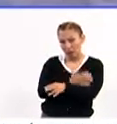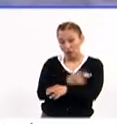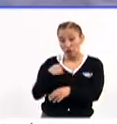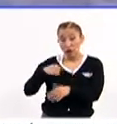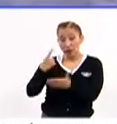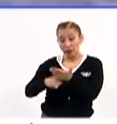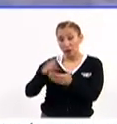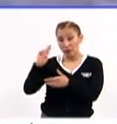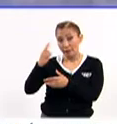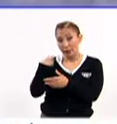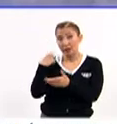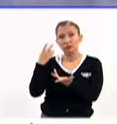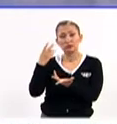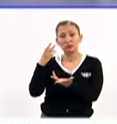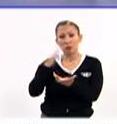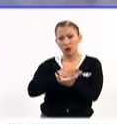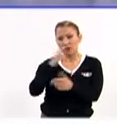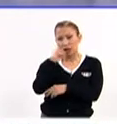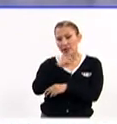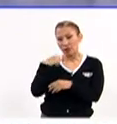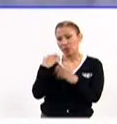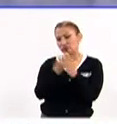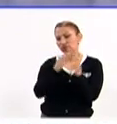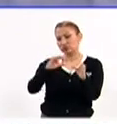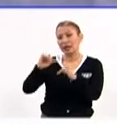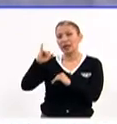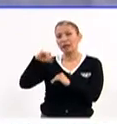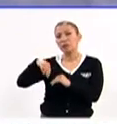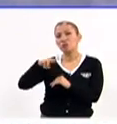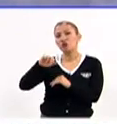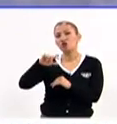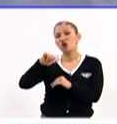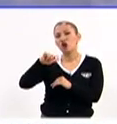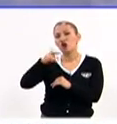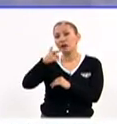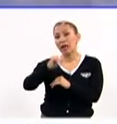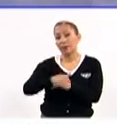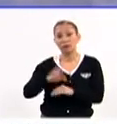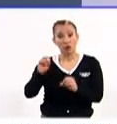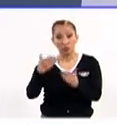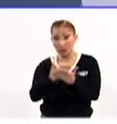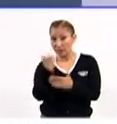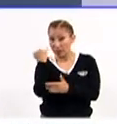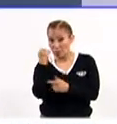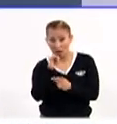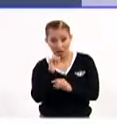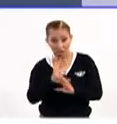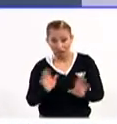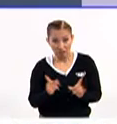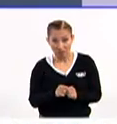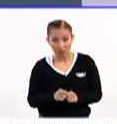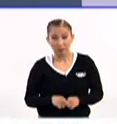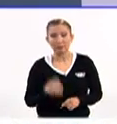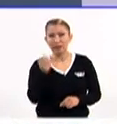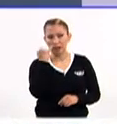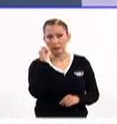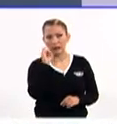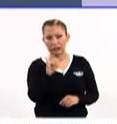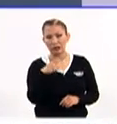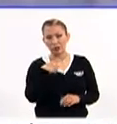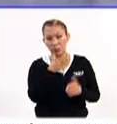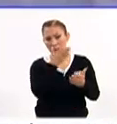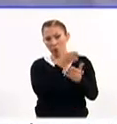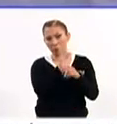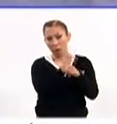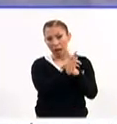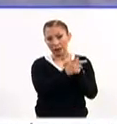la Universidad de Buenos Aires estoy en la cátedra de inmunología. ¿No te pedían idiomas ni nada parecido? ¿O sí? Idiomas, iba a un